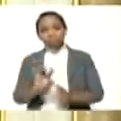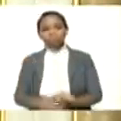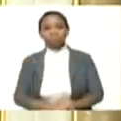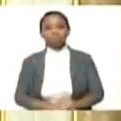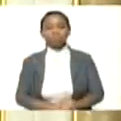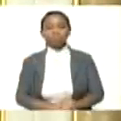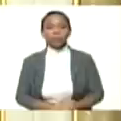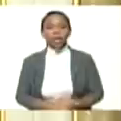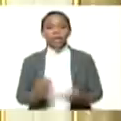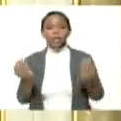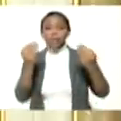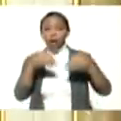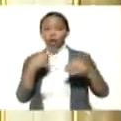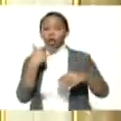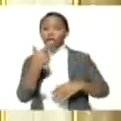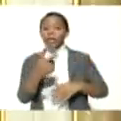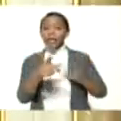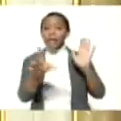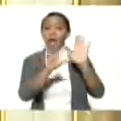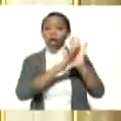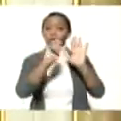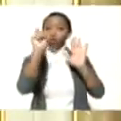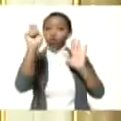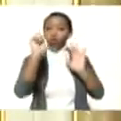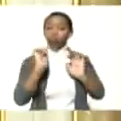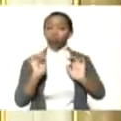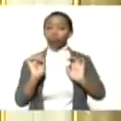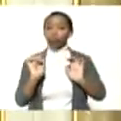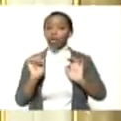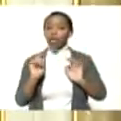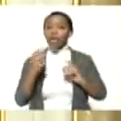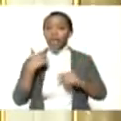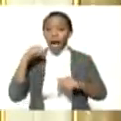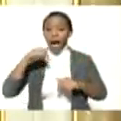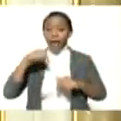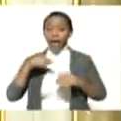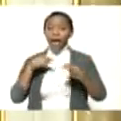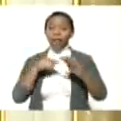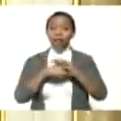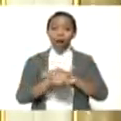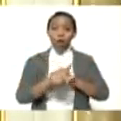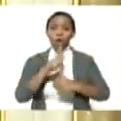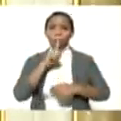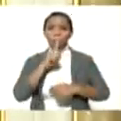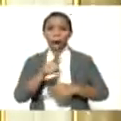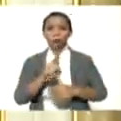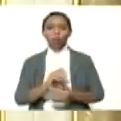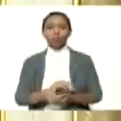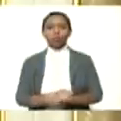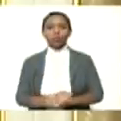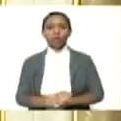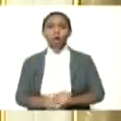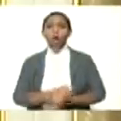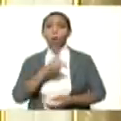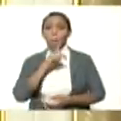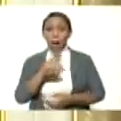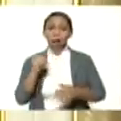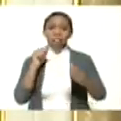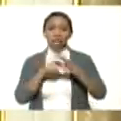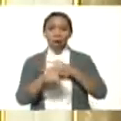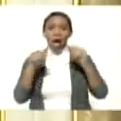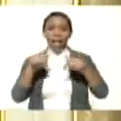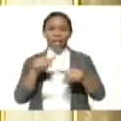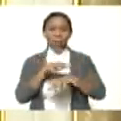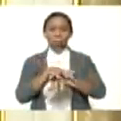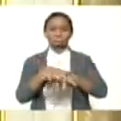de acuerdo a la Constitución. Y aquí entraron los malos. Los malos entraron aquí, la